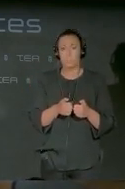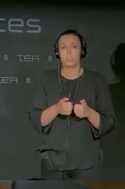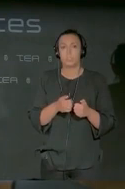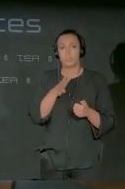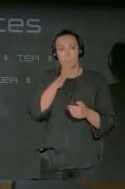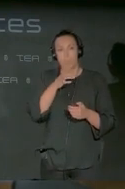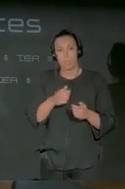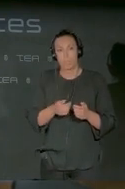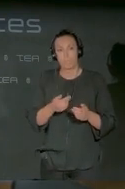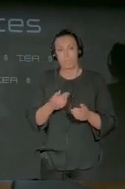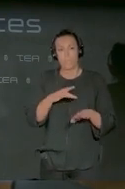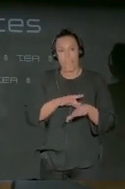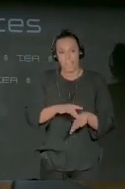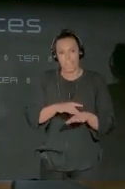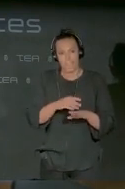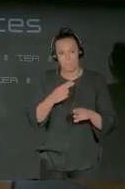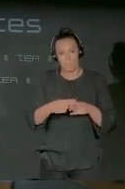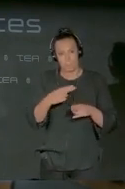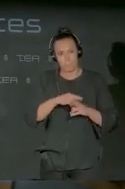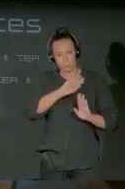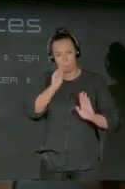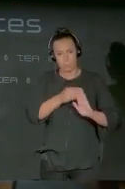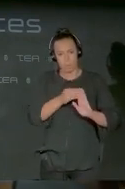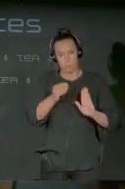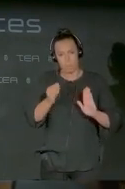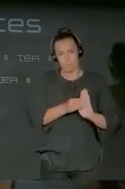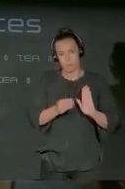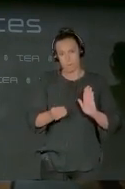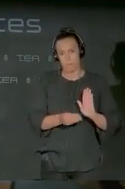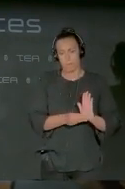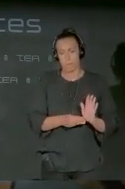la agenda política europea?